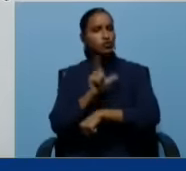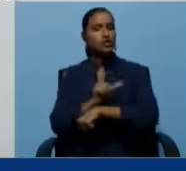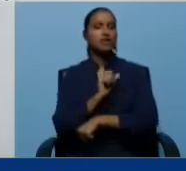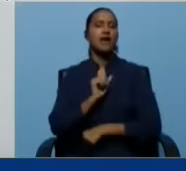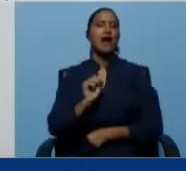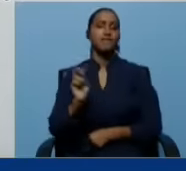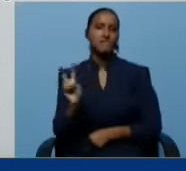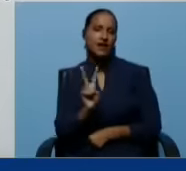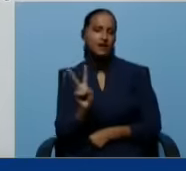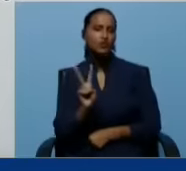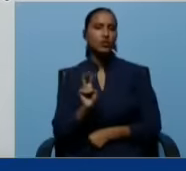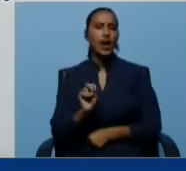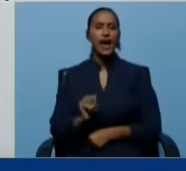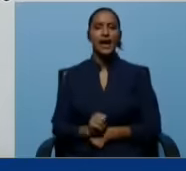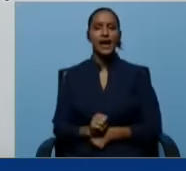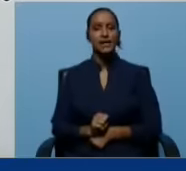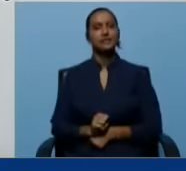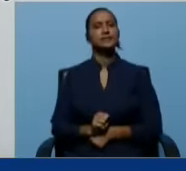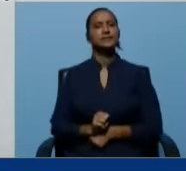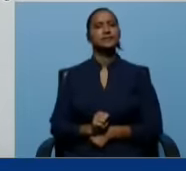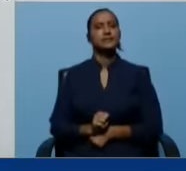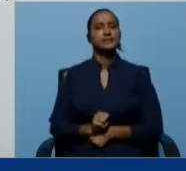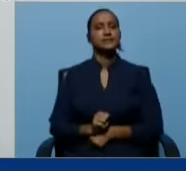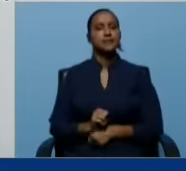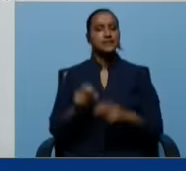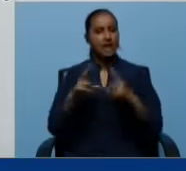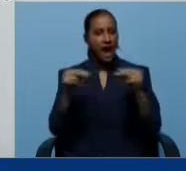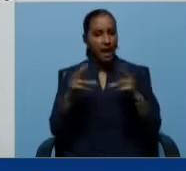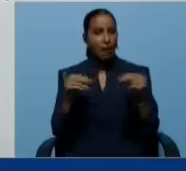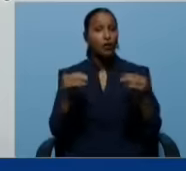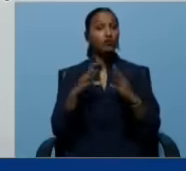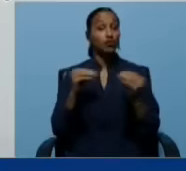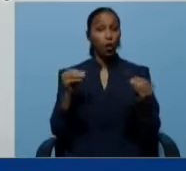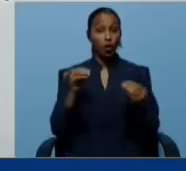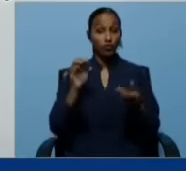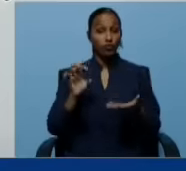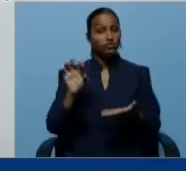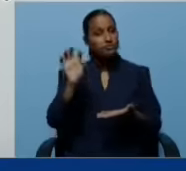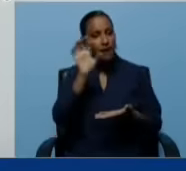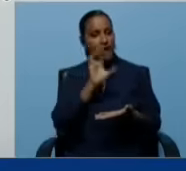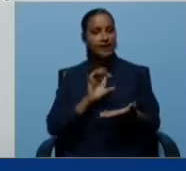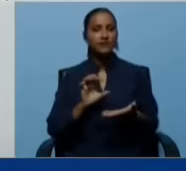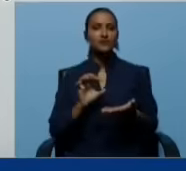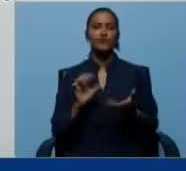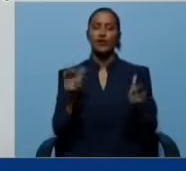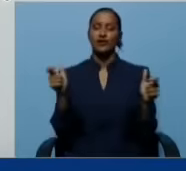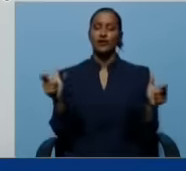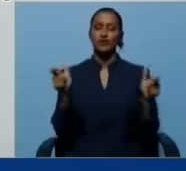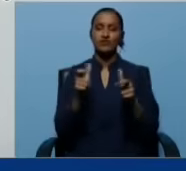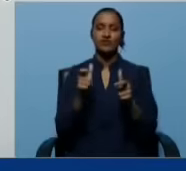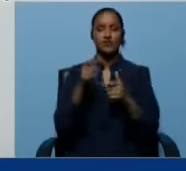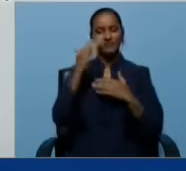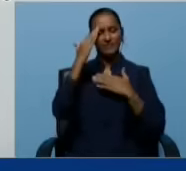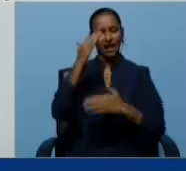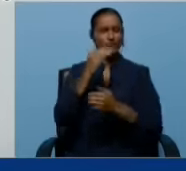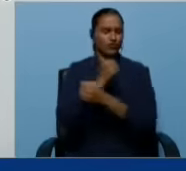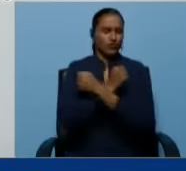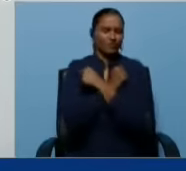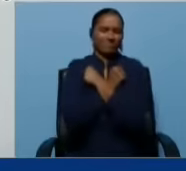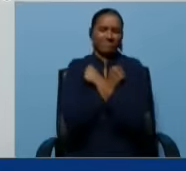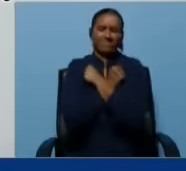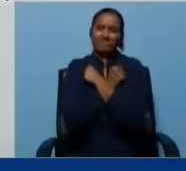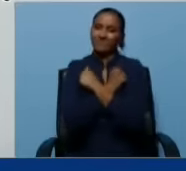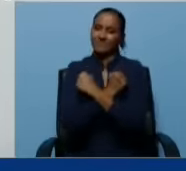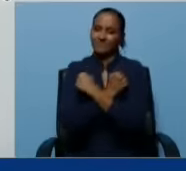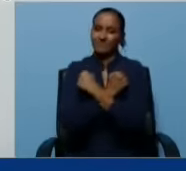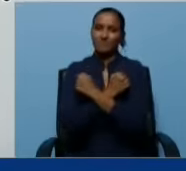Venezuela. Compañeros y compañeras, hoy todos y todas reunidas aquí, un saludo fraterno. A nuestro